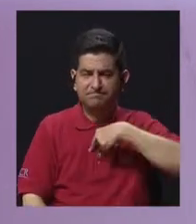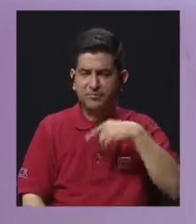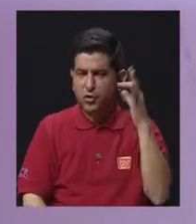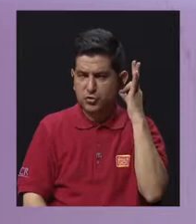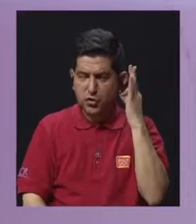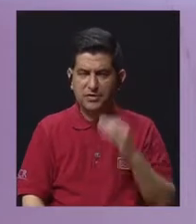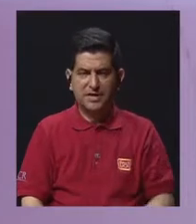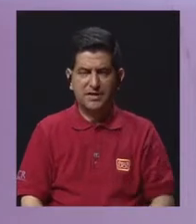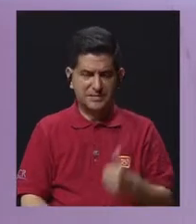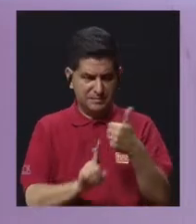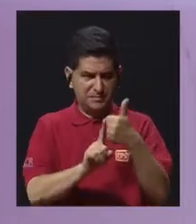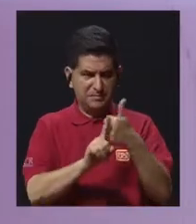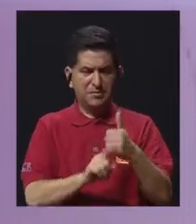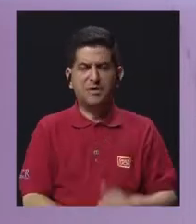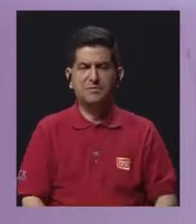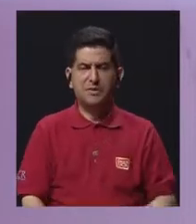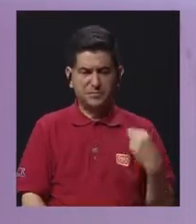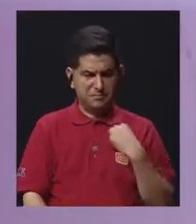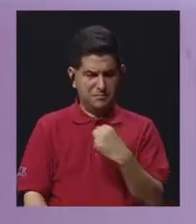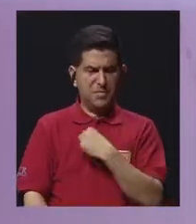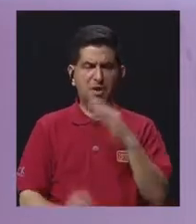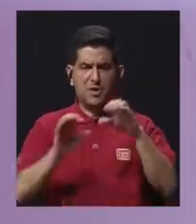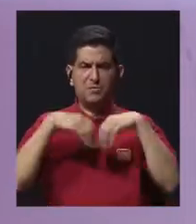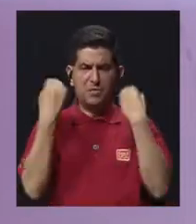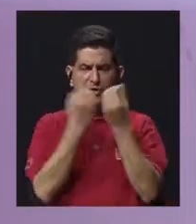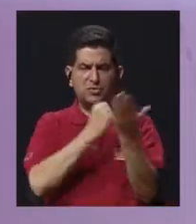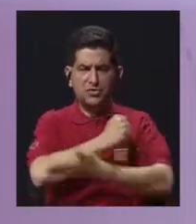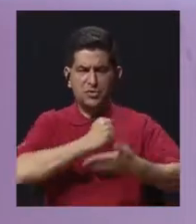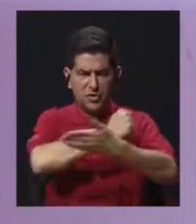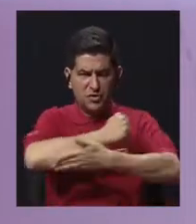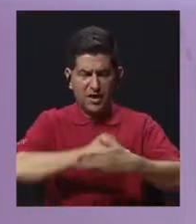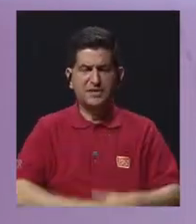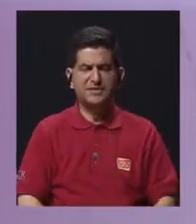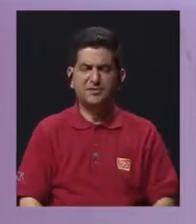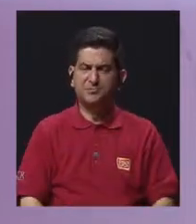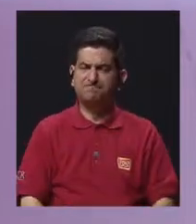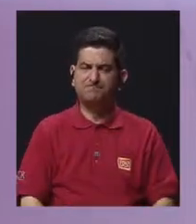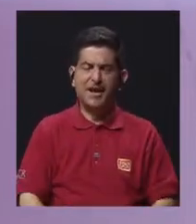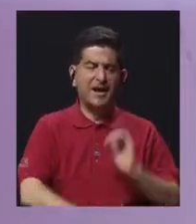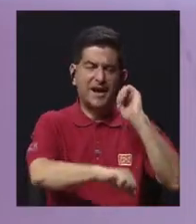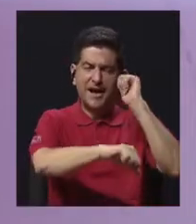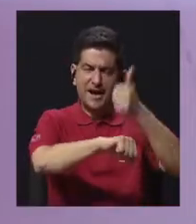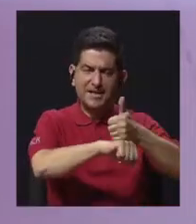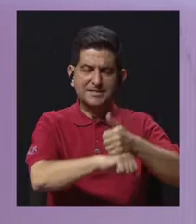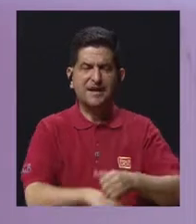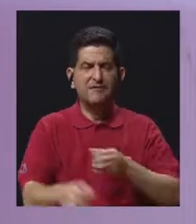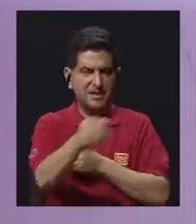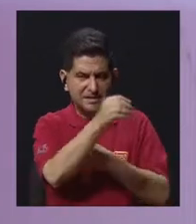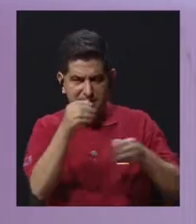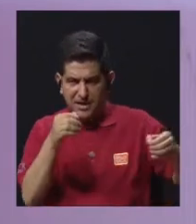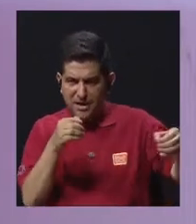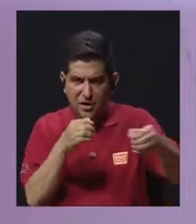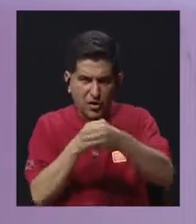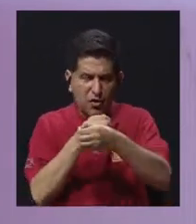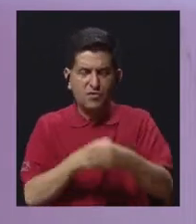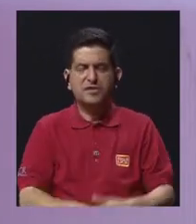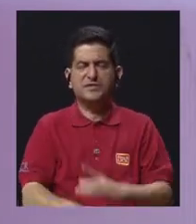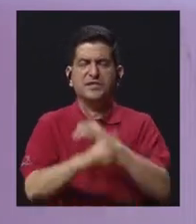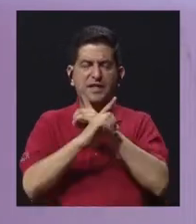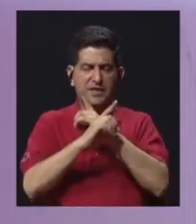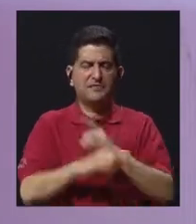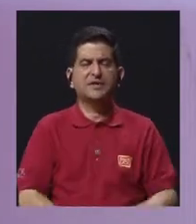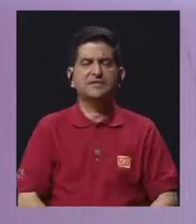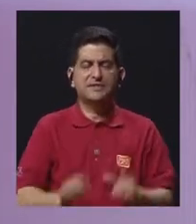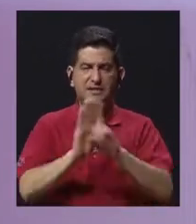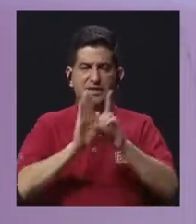avanzaba. Entonces es cuando nosotras, las mismas miembros de las mismas organizaciones campesinas, comenzamos a promover la instalación de